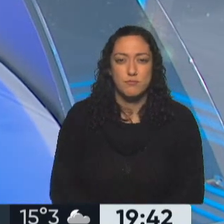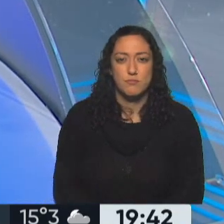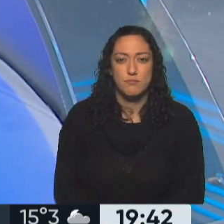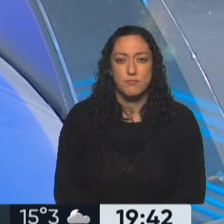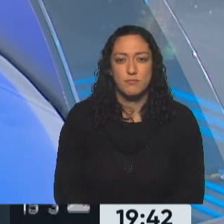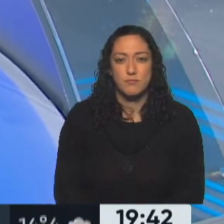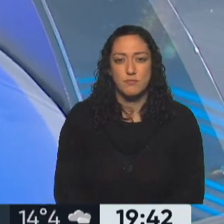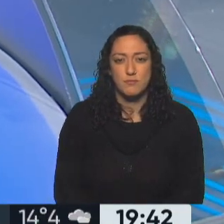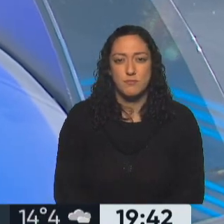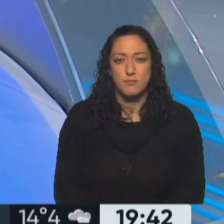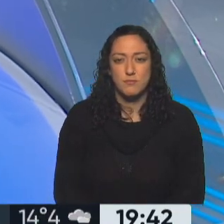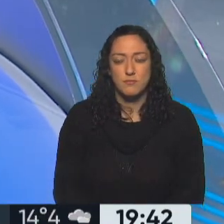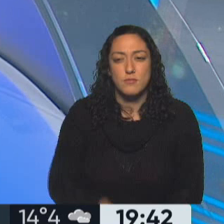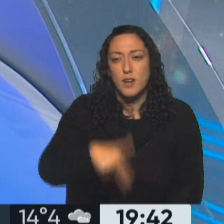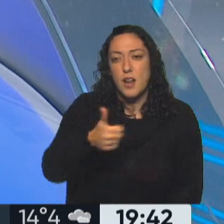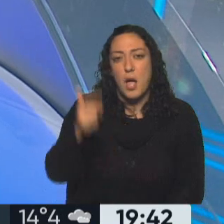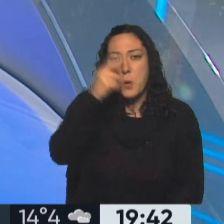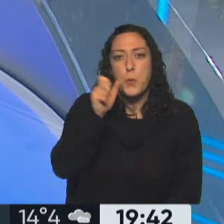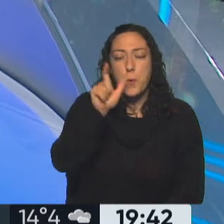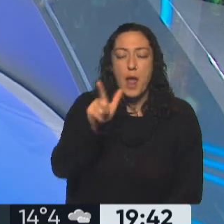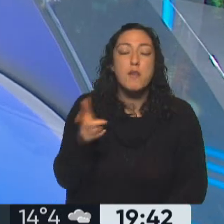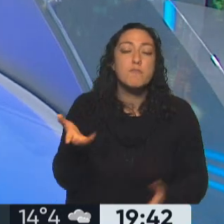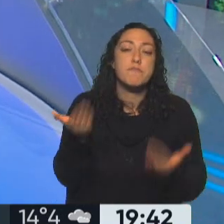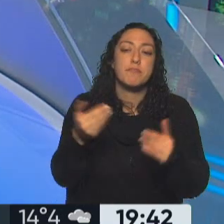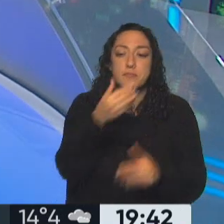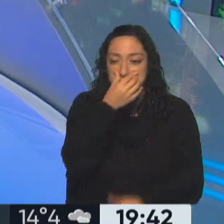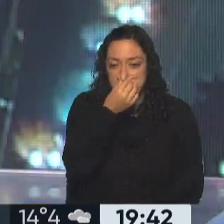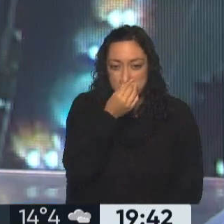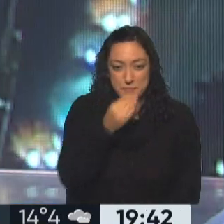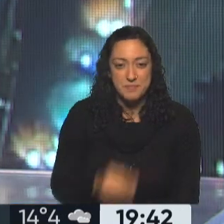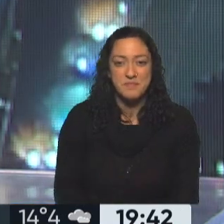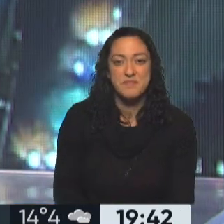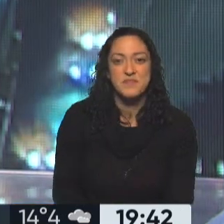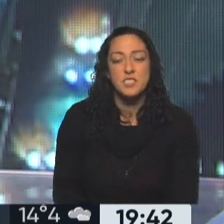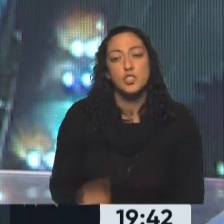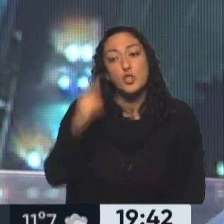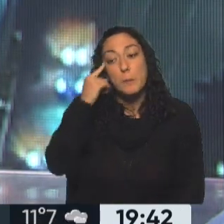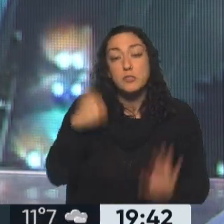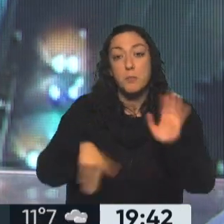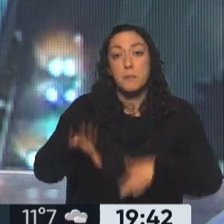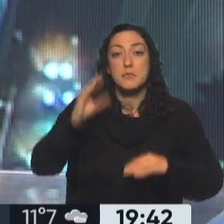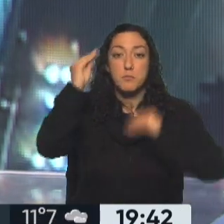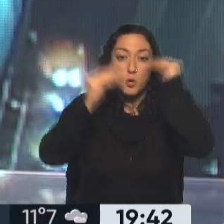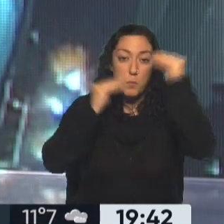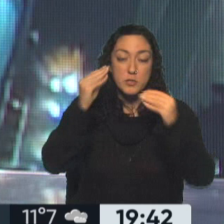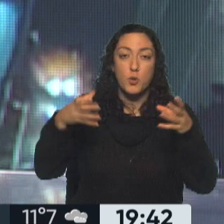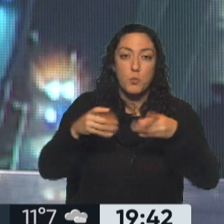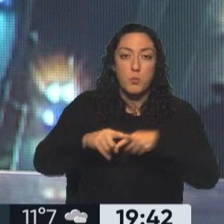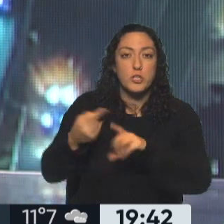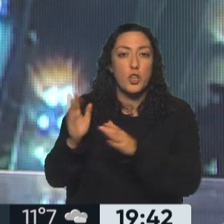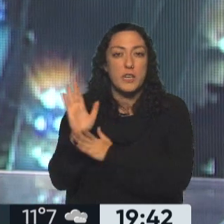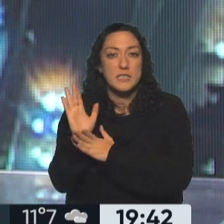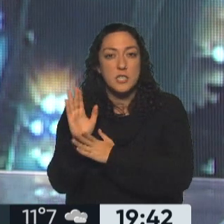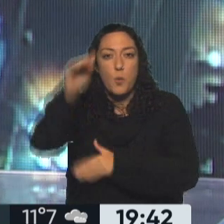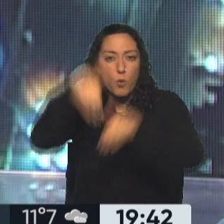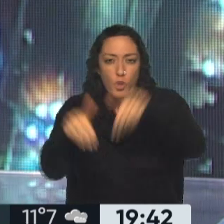Bueno, don Nahuel, arrancamos y cuenta. Bueno, yo creo que muchas veces lo preocupante de este tipo de derechas no es solo cuántos